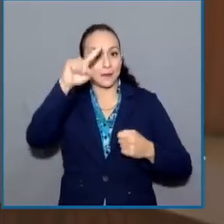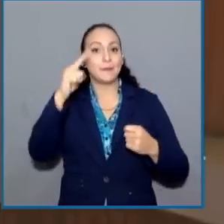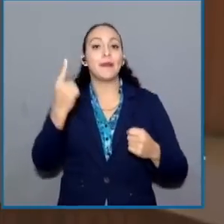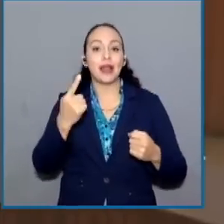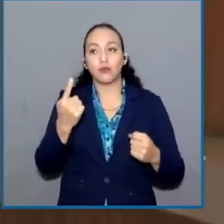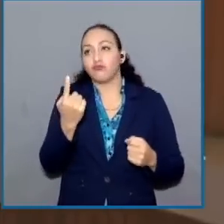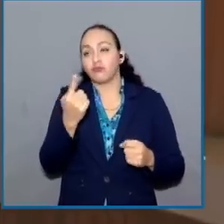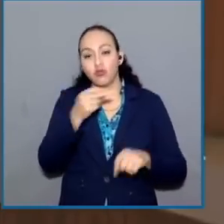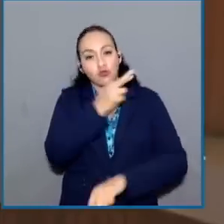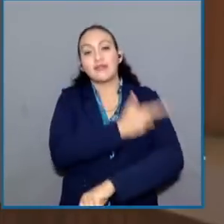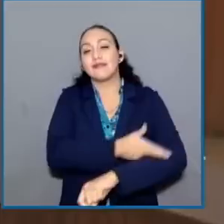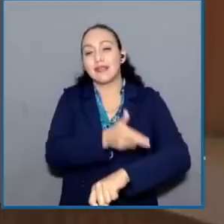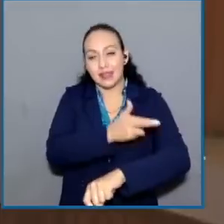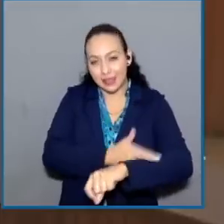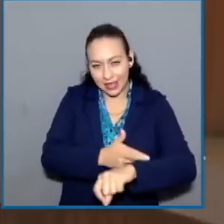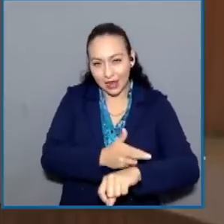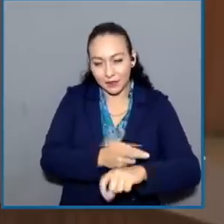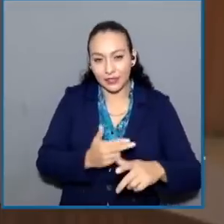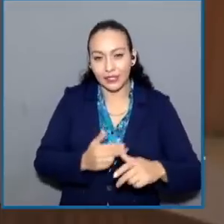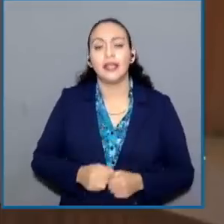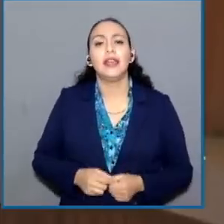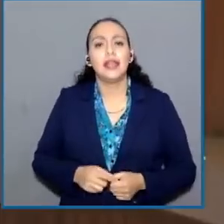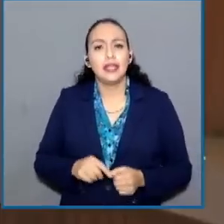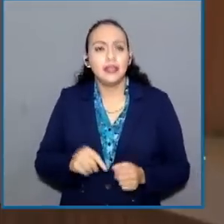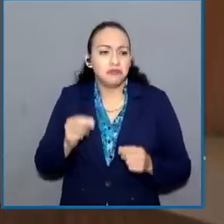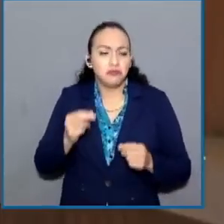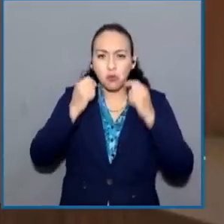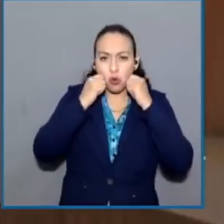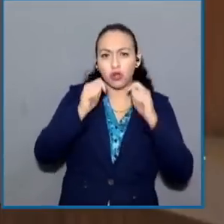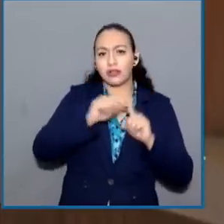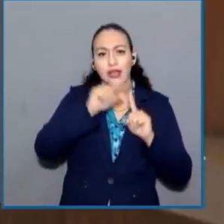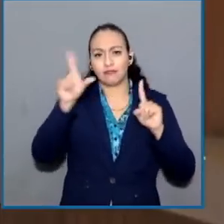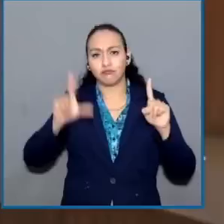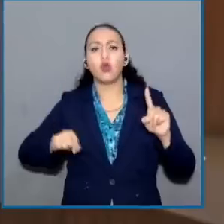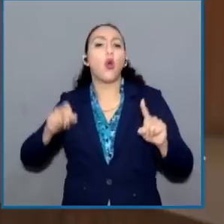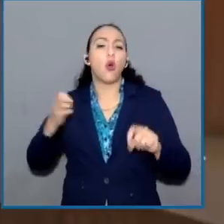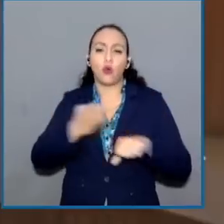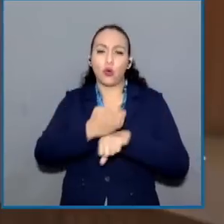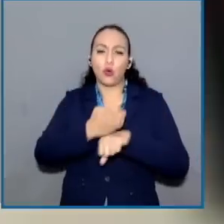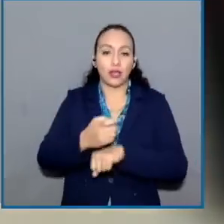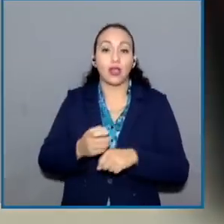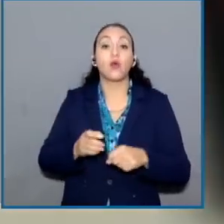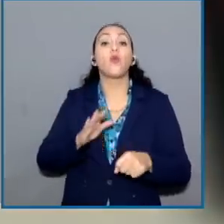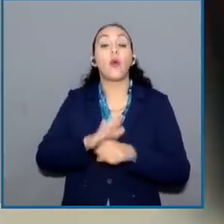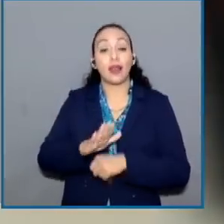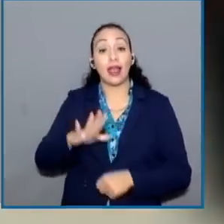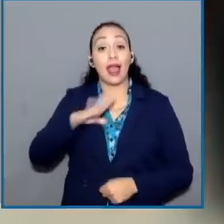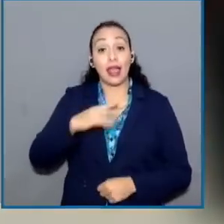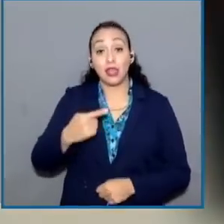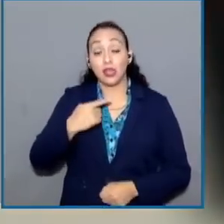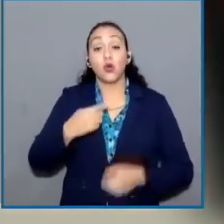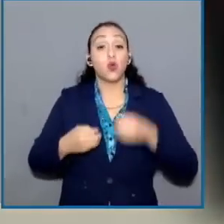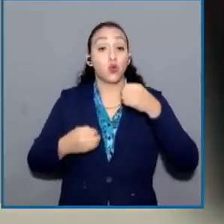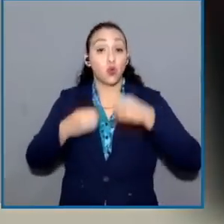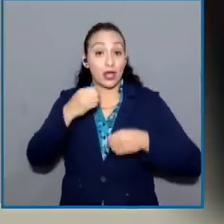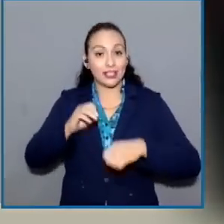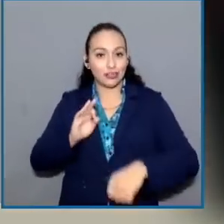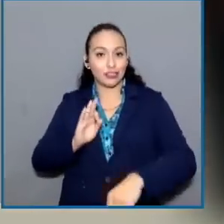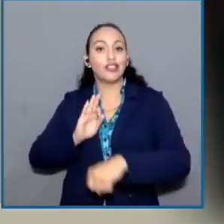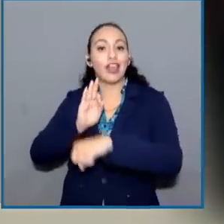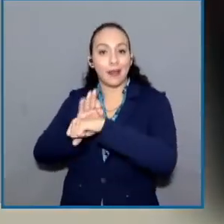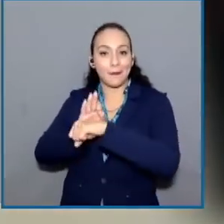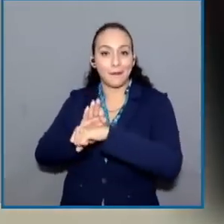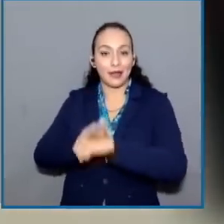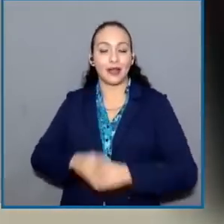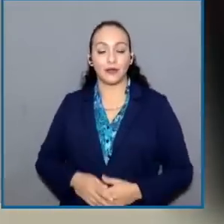de procedencia, tanto a nivel federal como a nivel local, es el juicio de amparo indirecto. Al escuchar estos argumentos, la